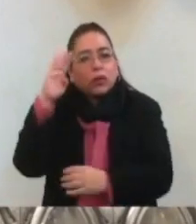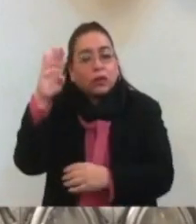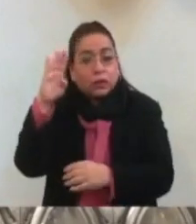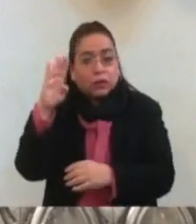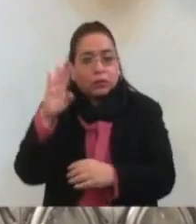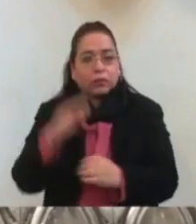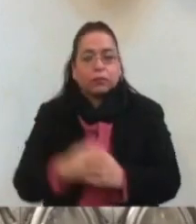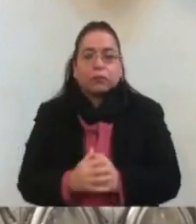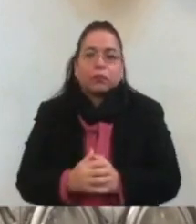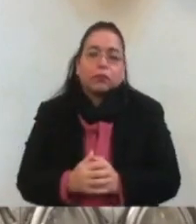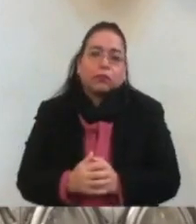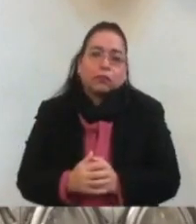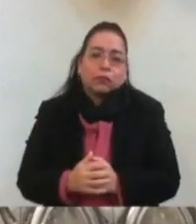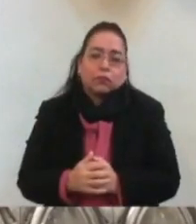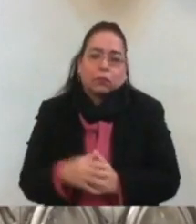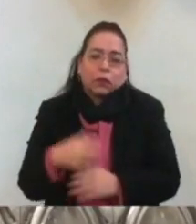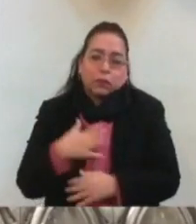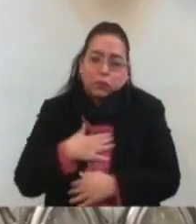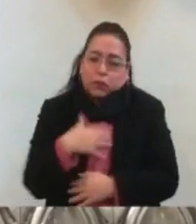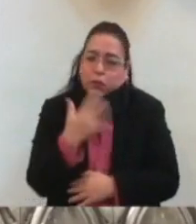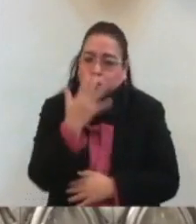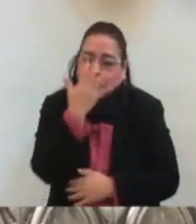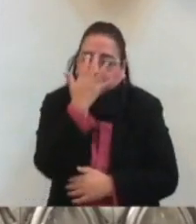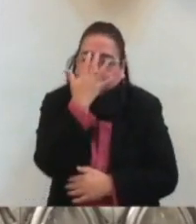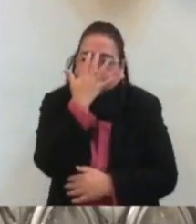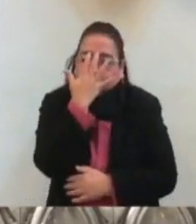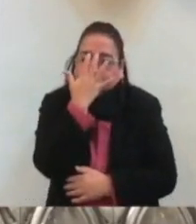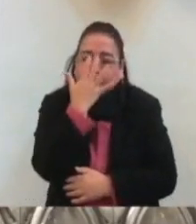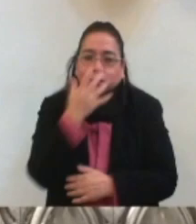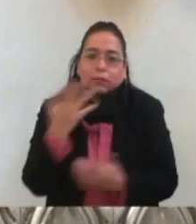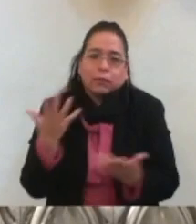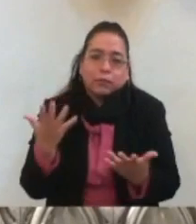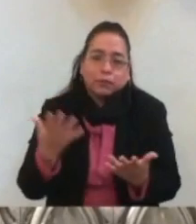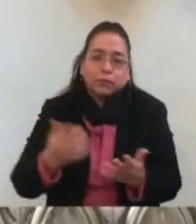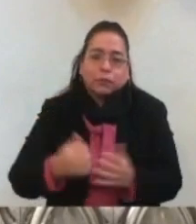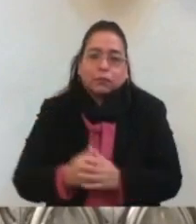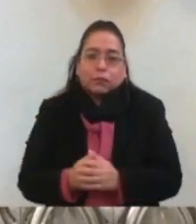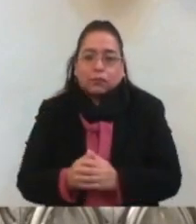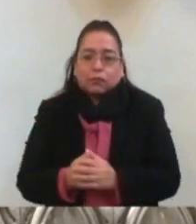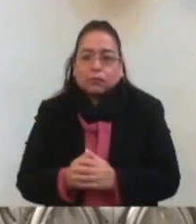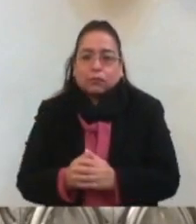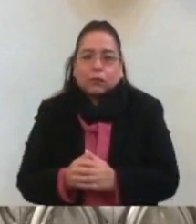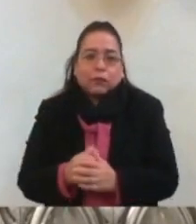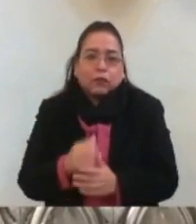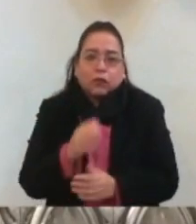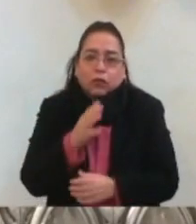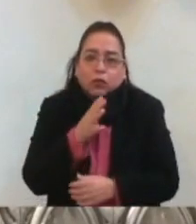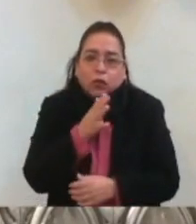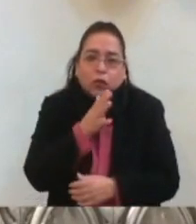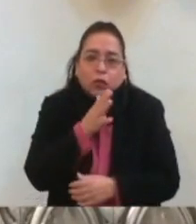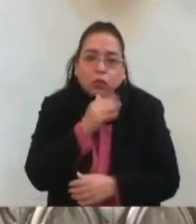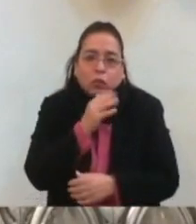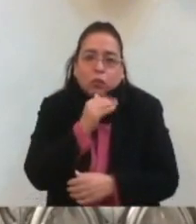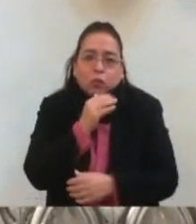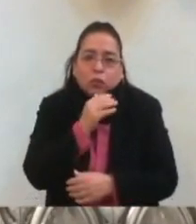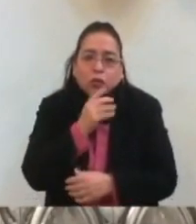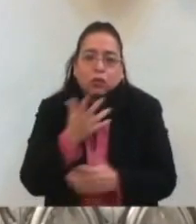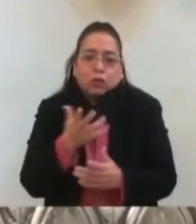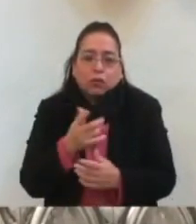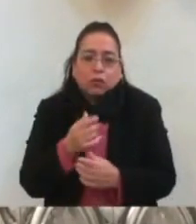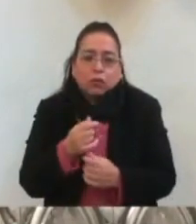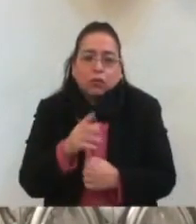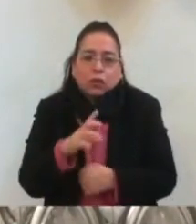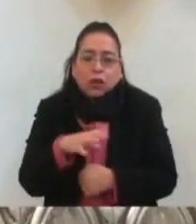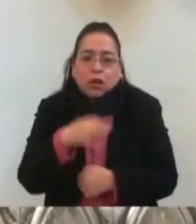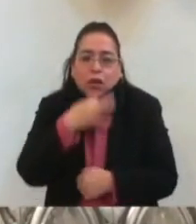me da mucha pena no poder celebrar de modo amplio como nos gusta a los